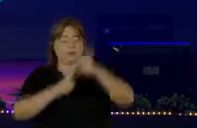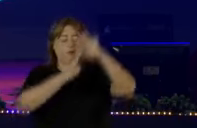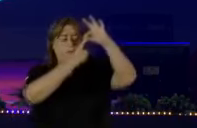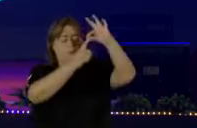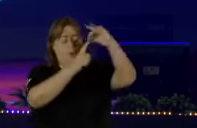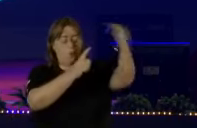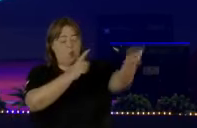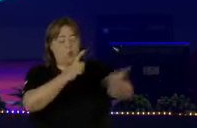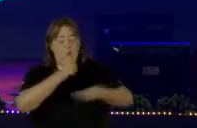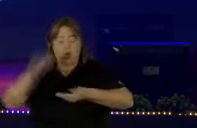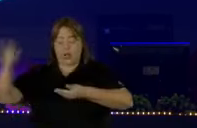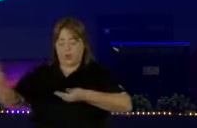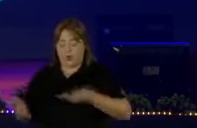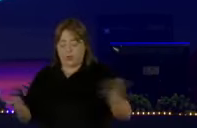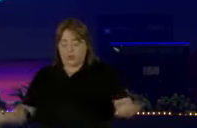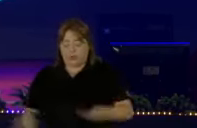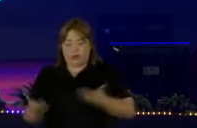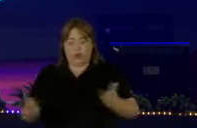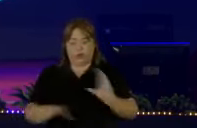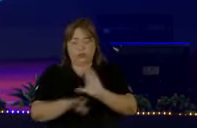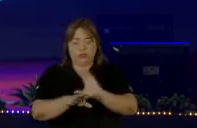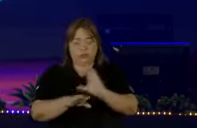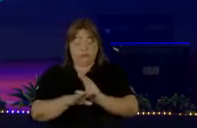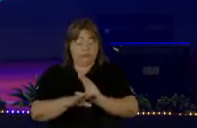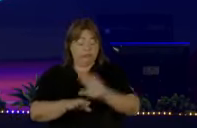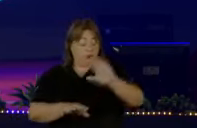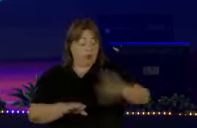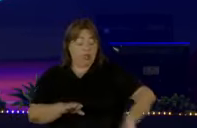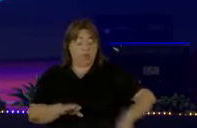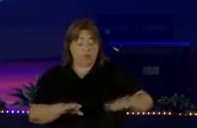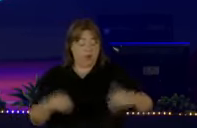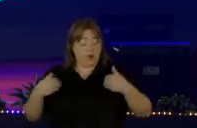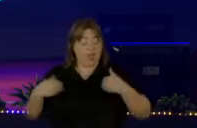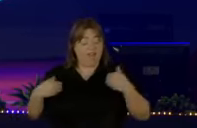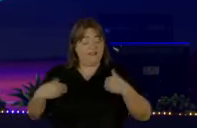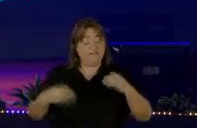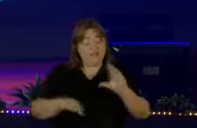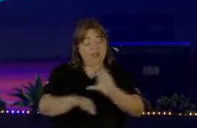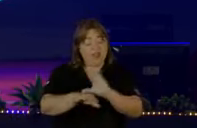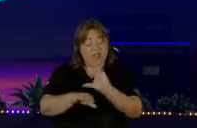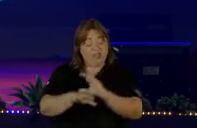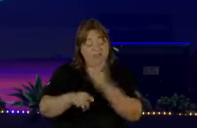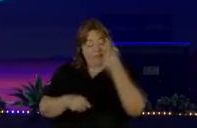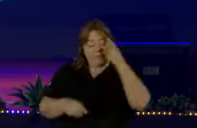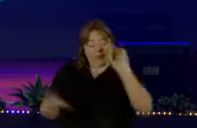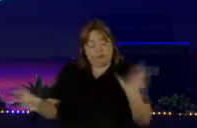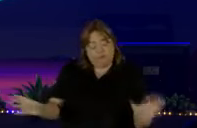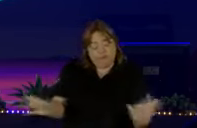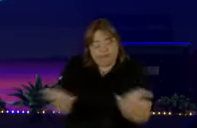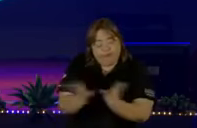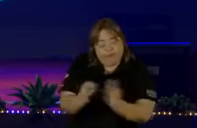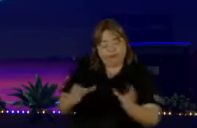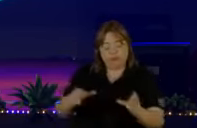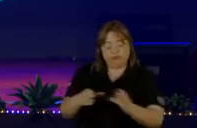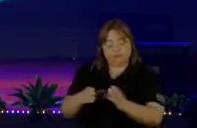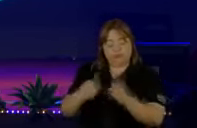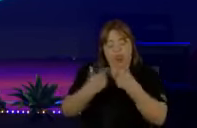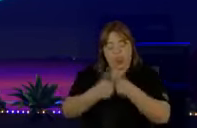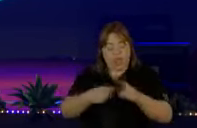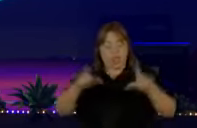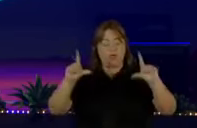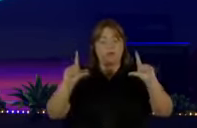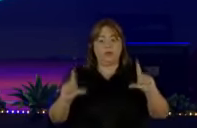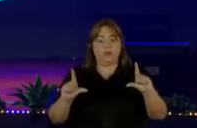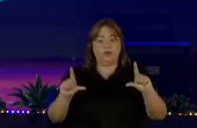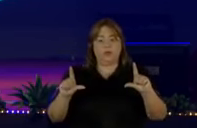Bienvenidos a la casa del Señor. Si usted no tiene un lugar donde congregarse, donde adorar a Dios de esta manera, con toda libertad, un lugar